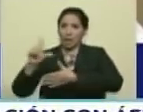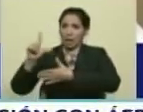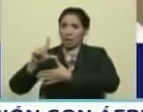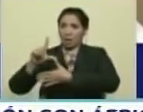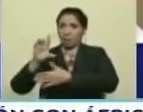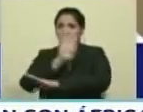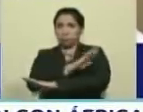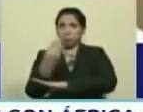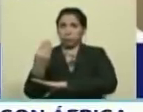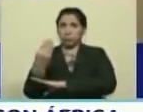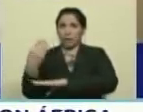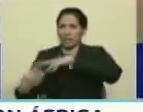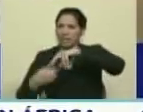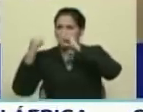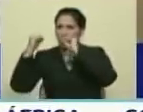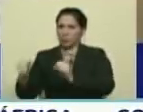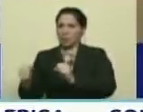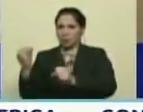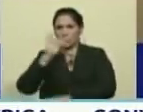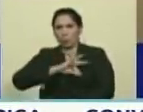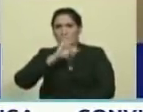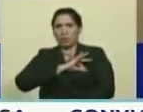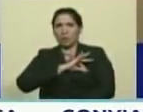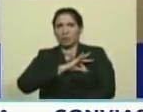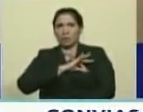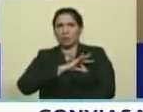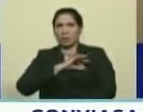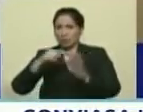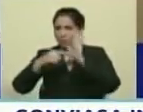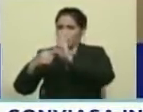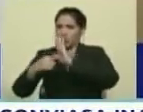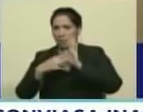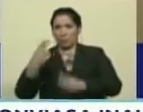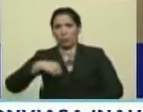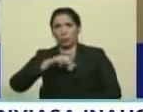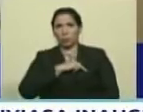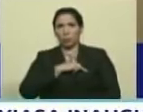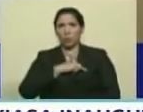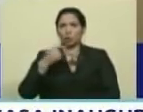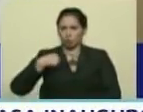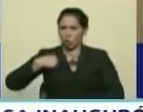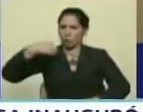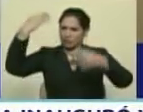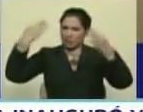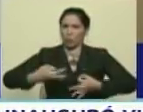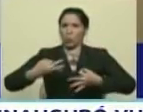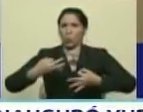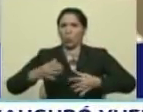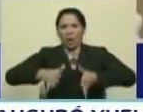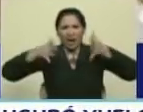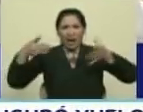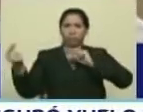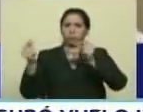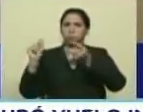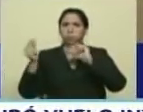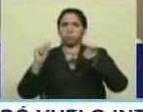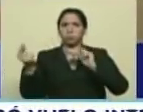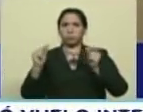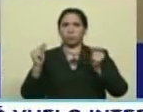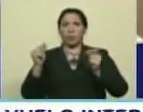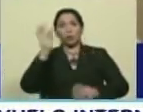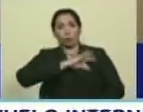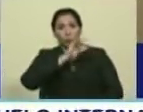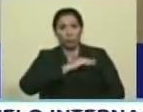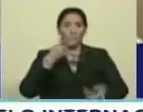latinoamericanistas, caribeños, revolucionarios y socialistas que representamos nosotros, estoy seguro que en esa gran disputa, así como en lo social,